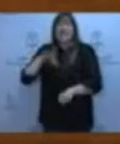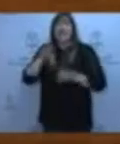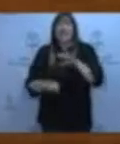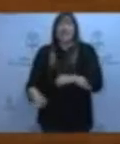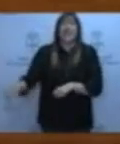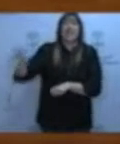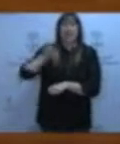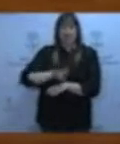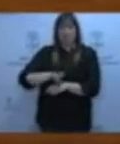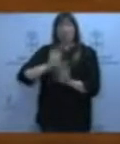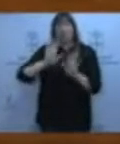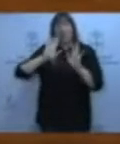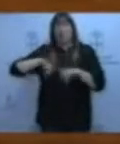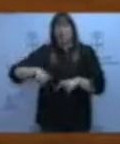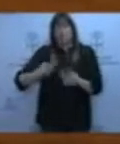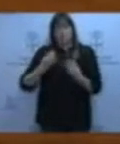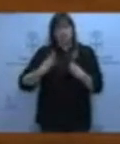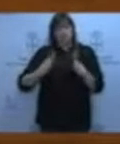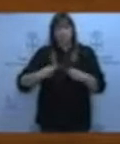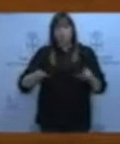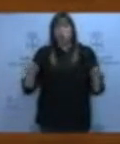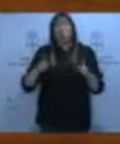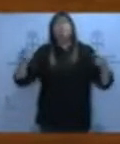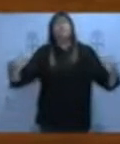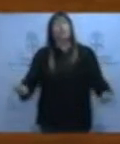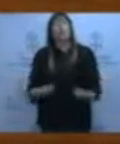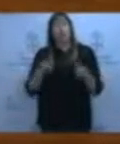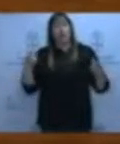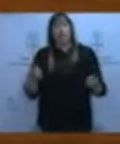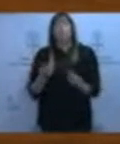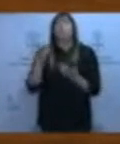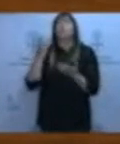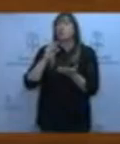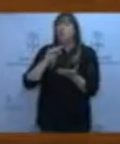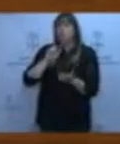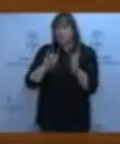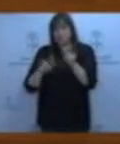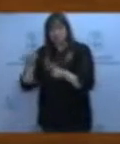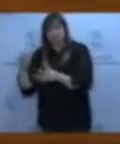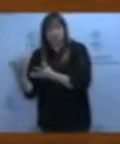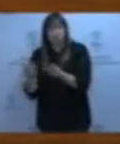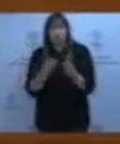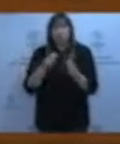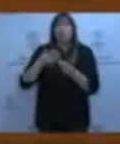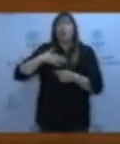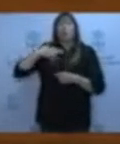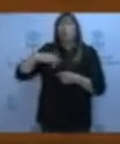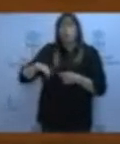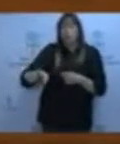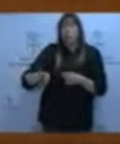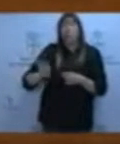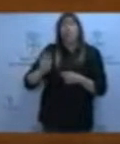tal cosa, ¿no? Una campaña propagandística de la que, por cierto, muchos de los presentes en esta Cámara podríamos obtener